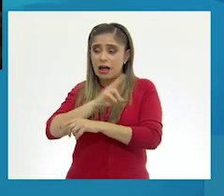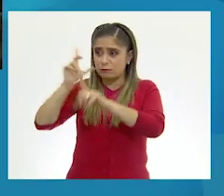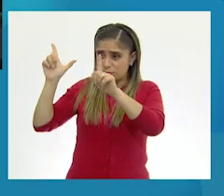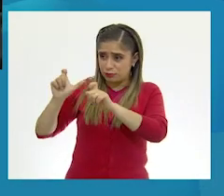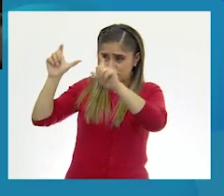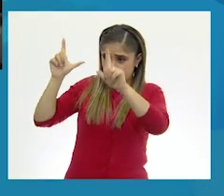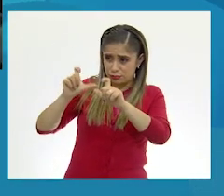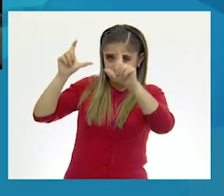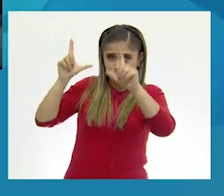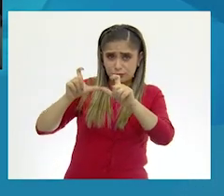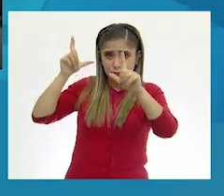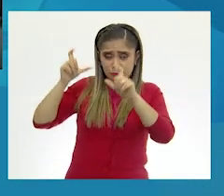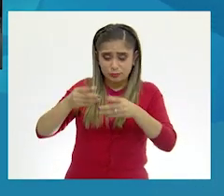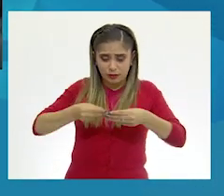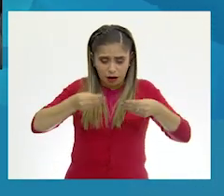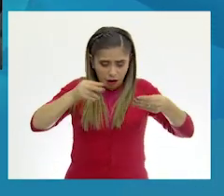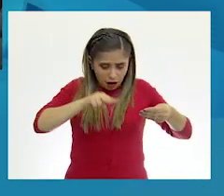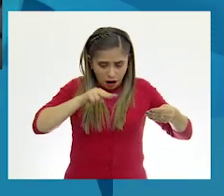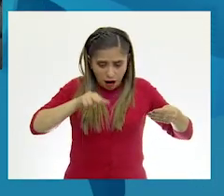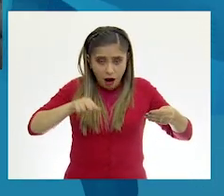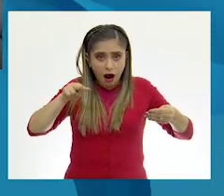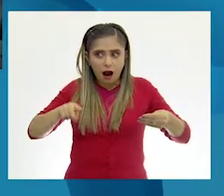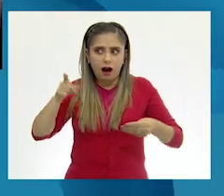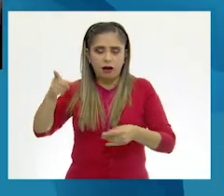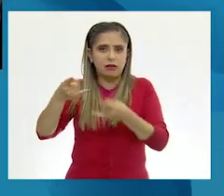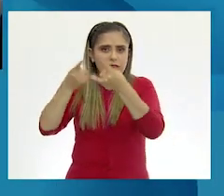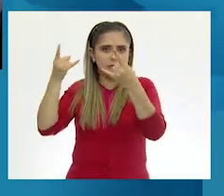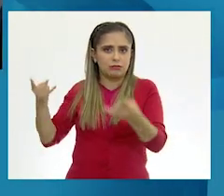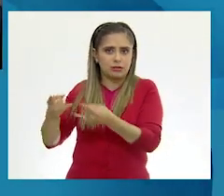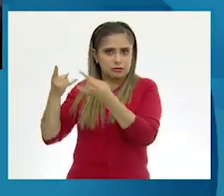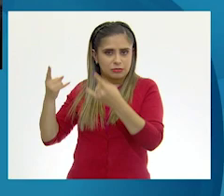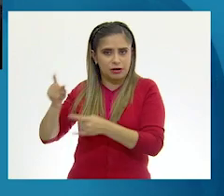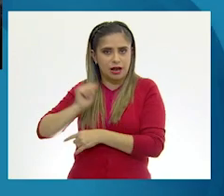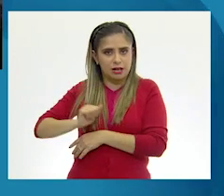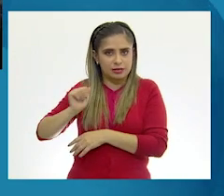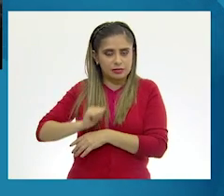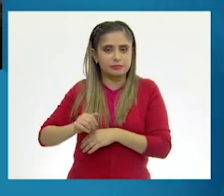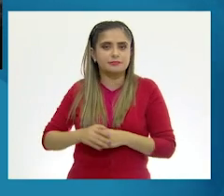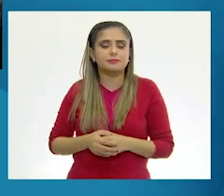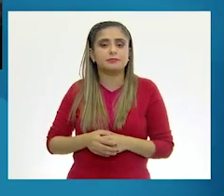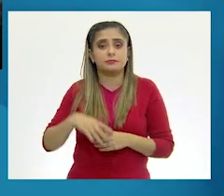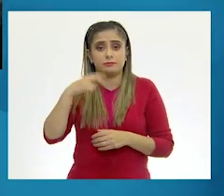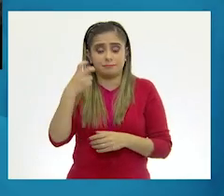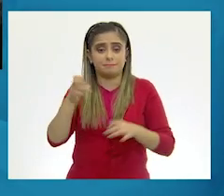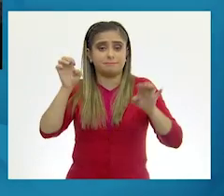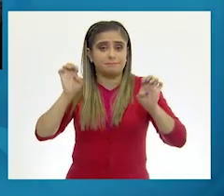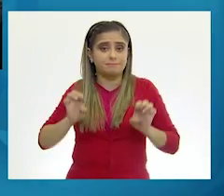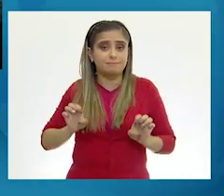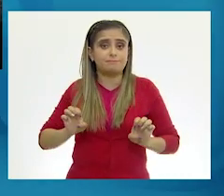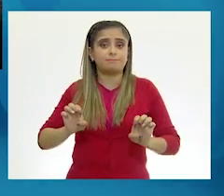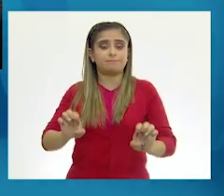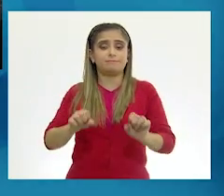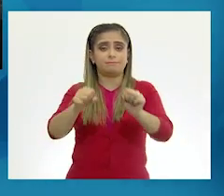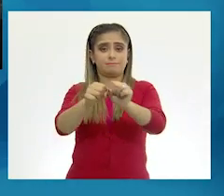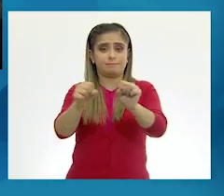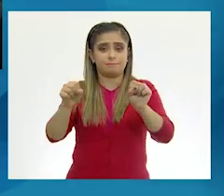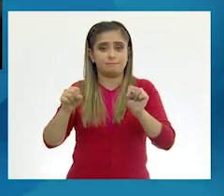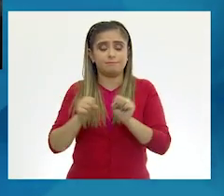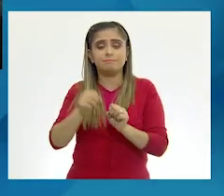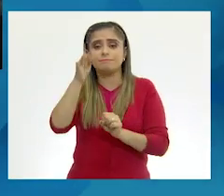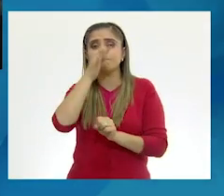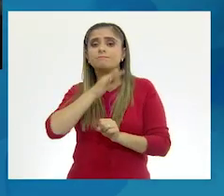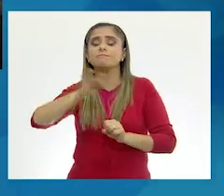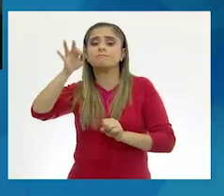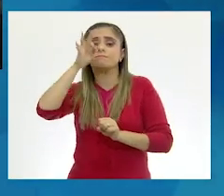políticos y sociales más significativos de aquella época. Así, de los elegantes salones donde se realizaron las suntuosas fiestas